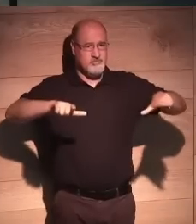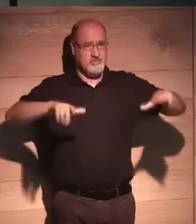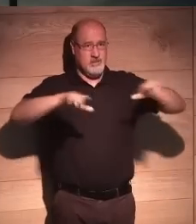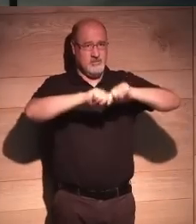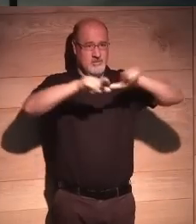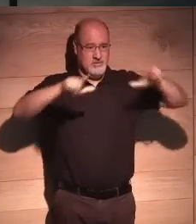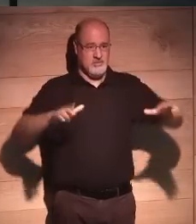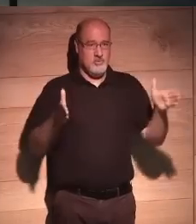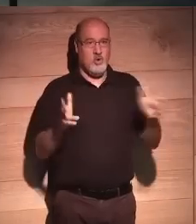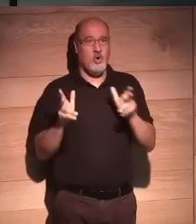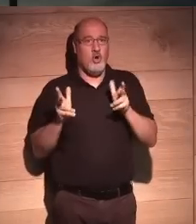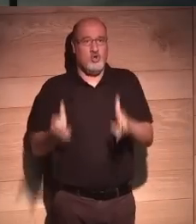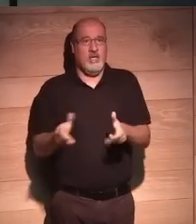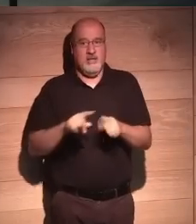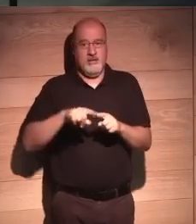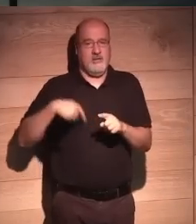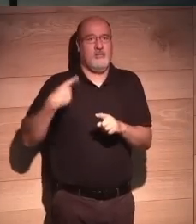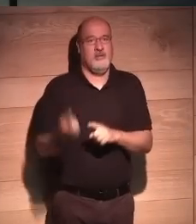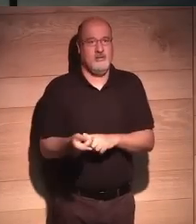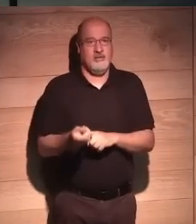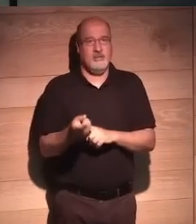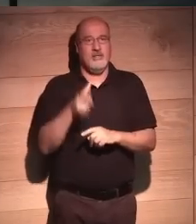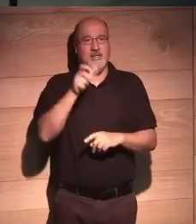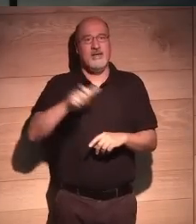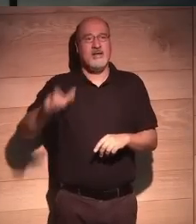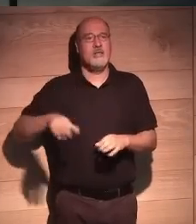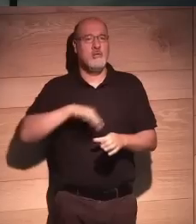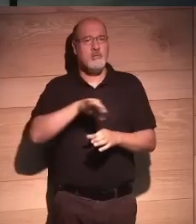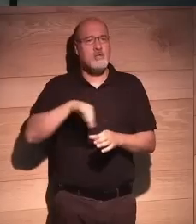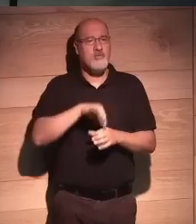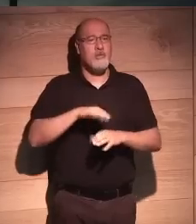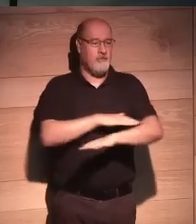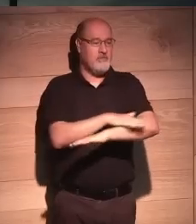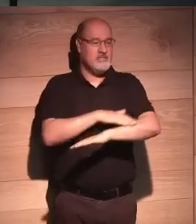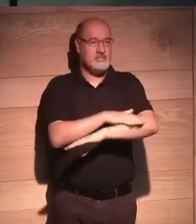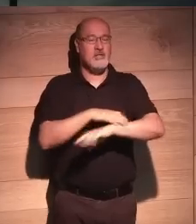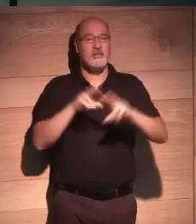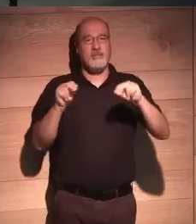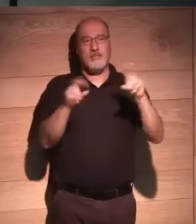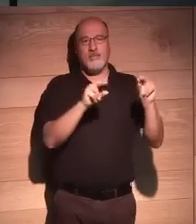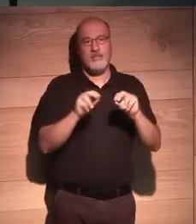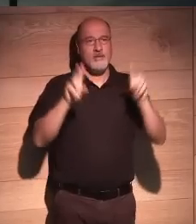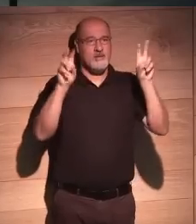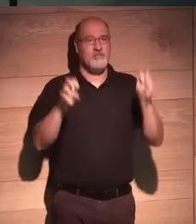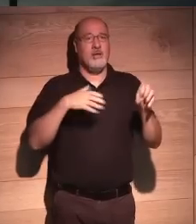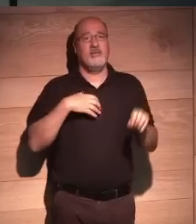O sea, que hubiera un hotel o que al día siguiente la gente estuviera tomando café en los ministerios y estuvieran hablando de